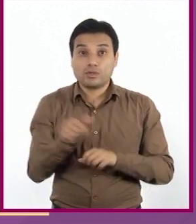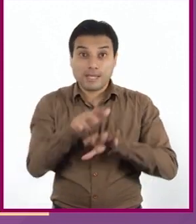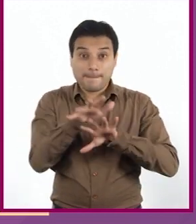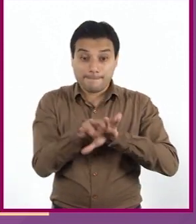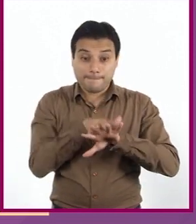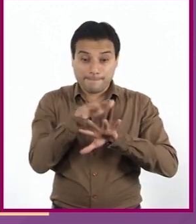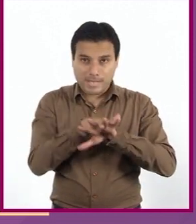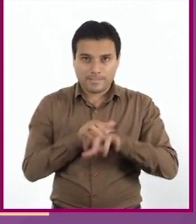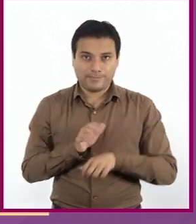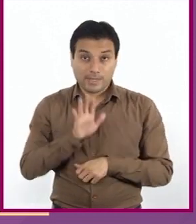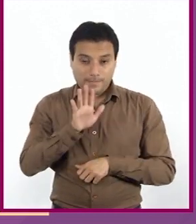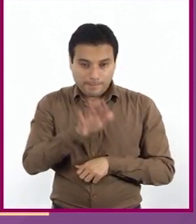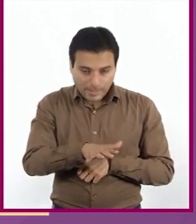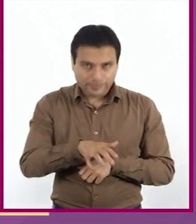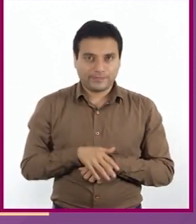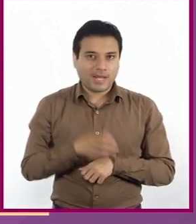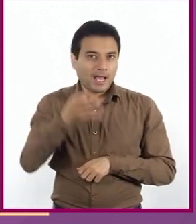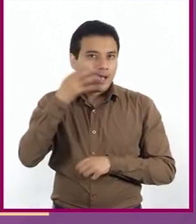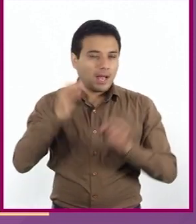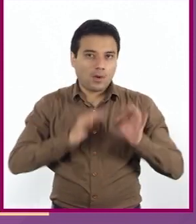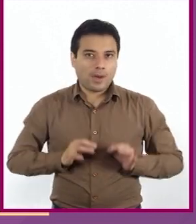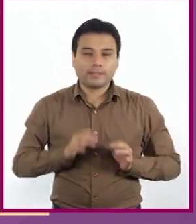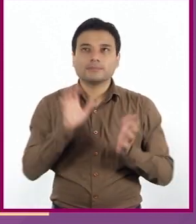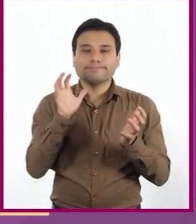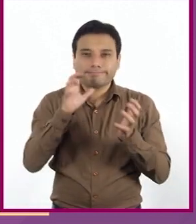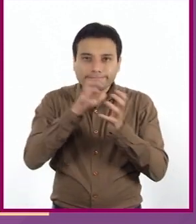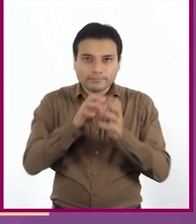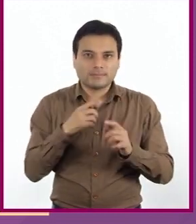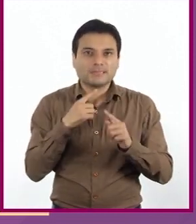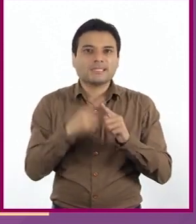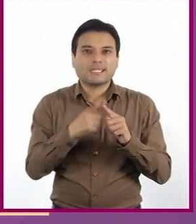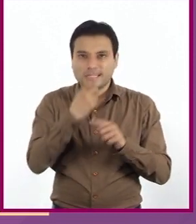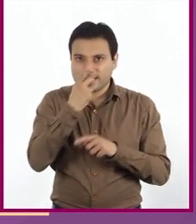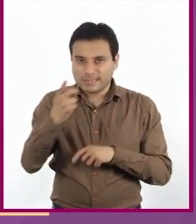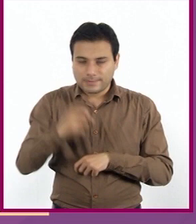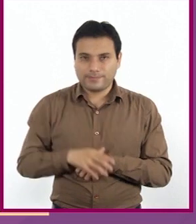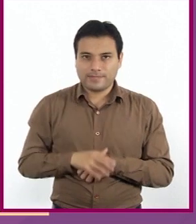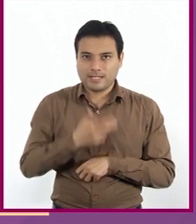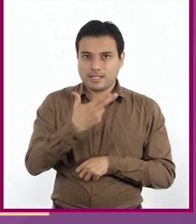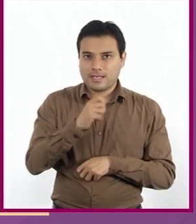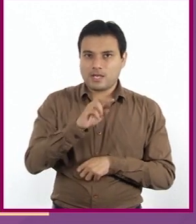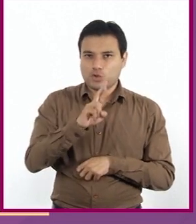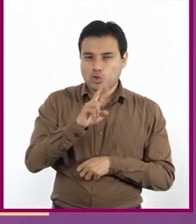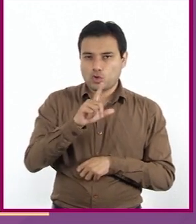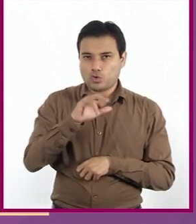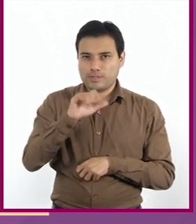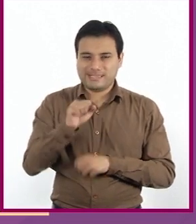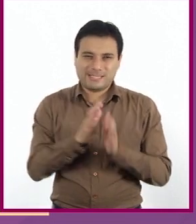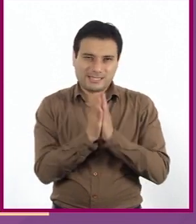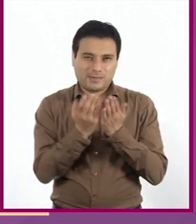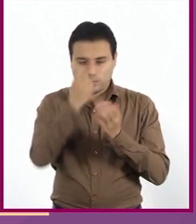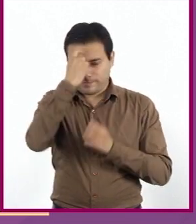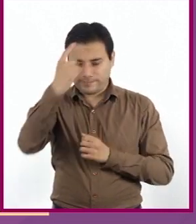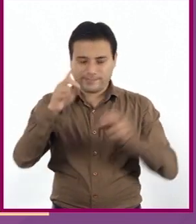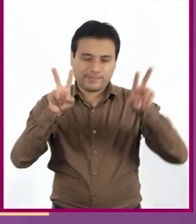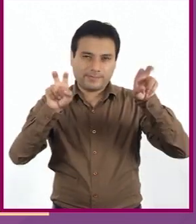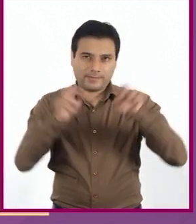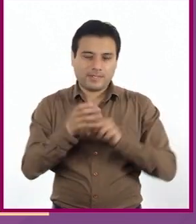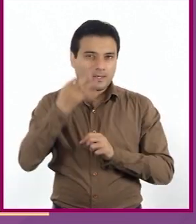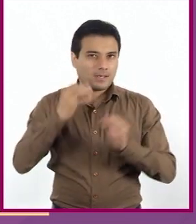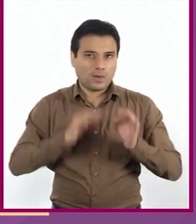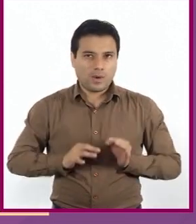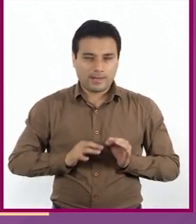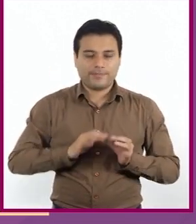jaguar cierra sus fauces, relata Héctor Luis Campos Ortiz, autor del libro Del jaguar al